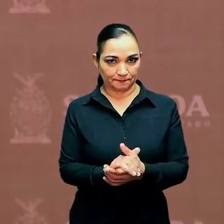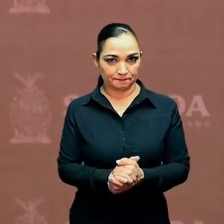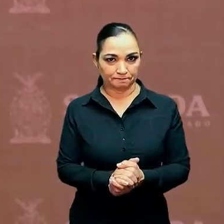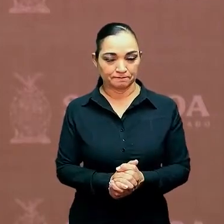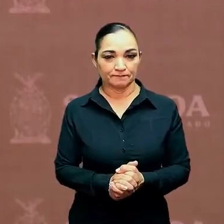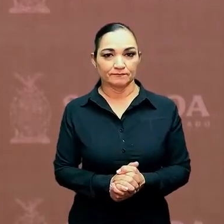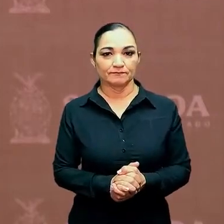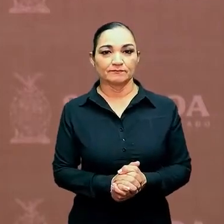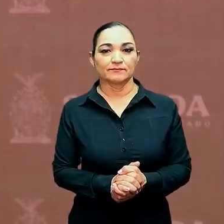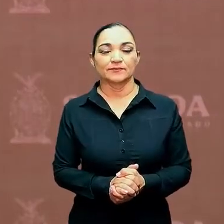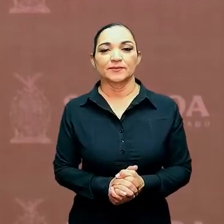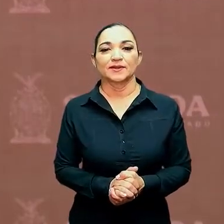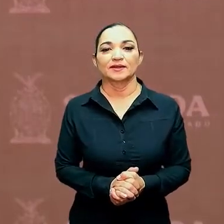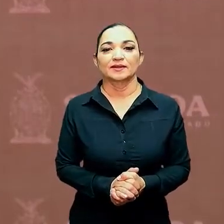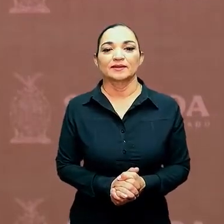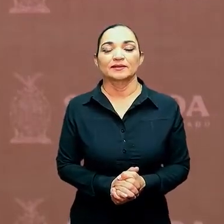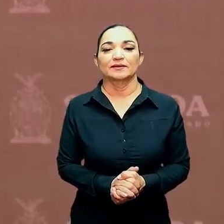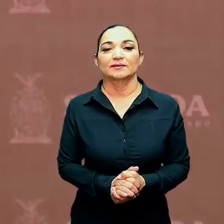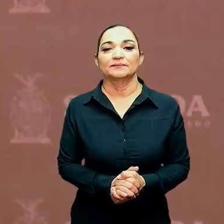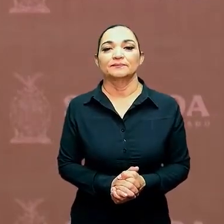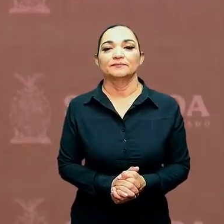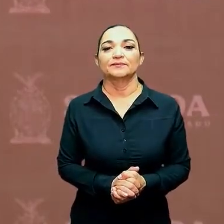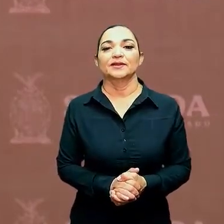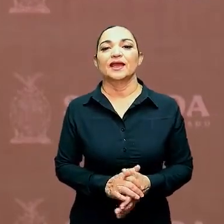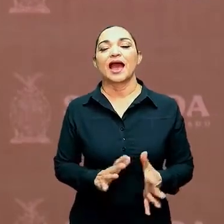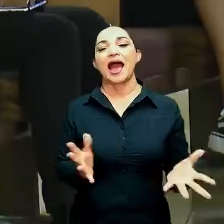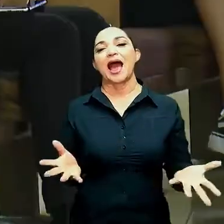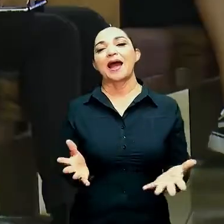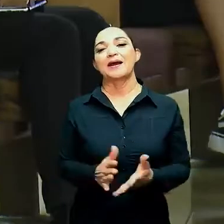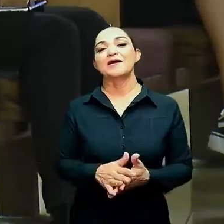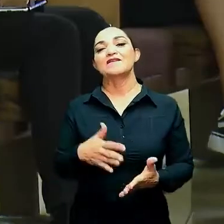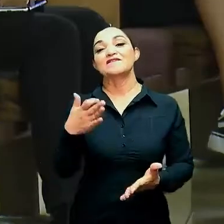El ISDE faltó, director. Ah, el ISDE.